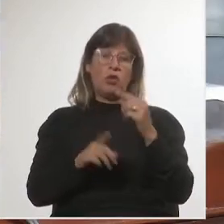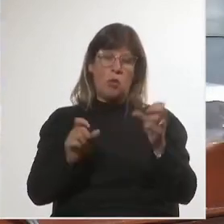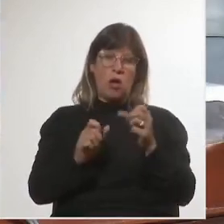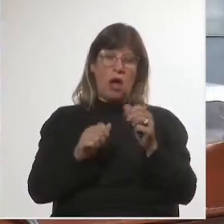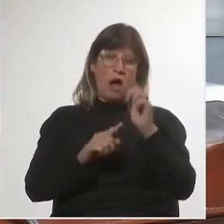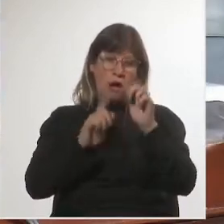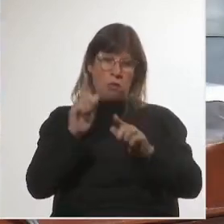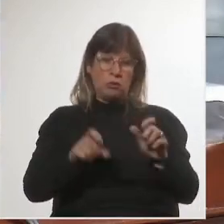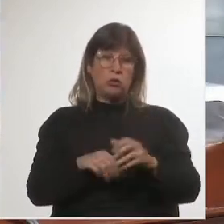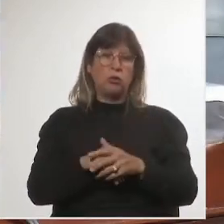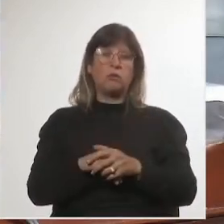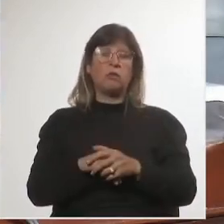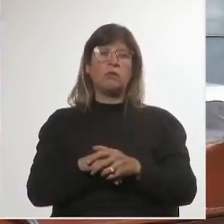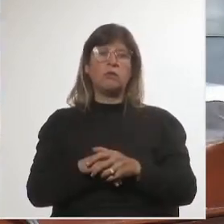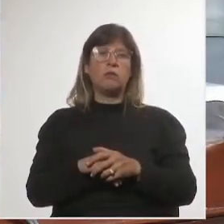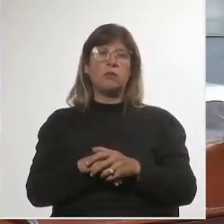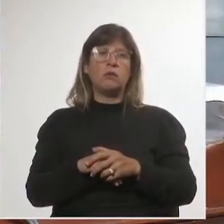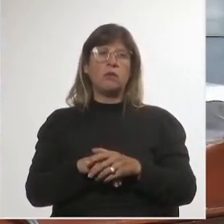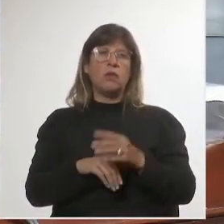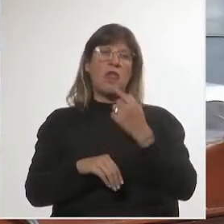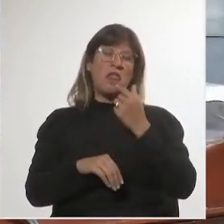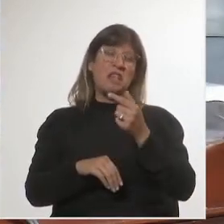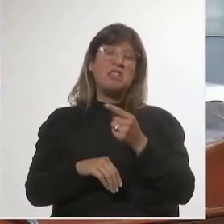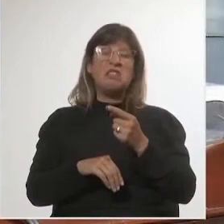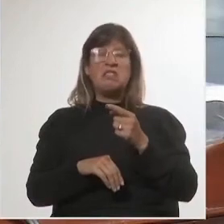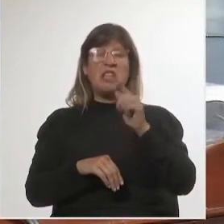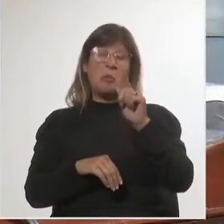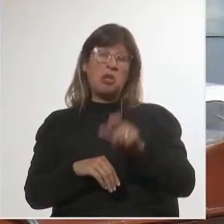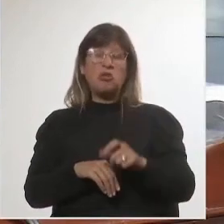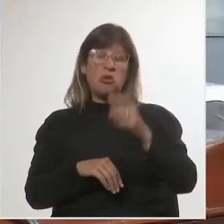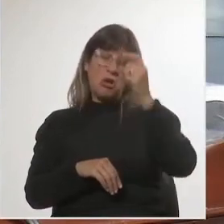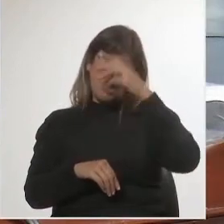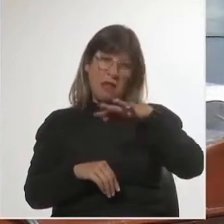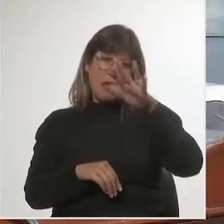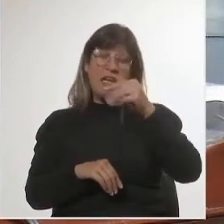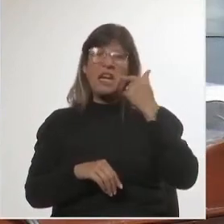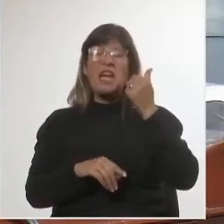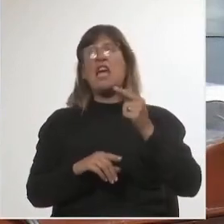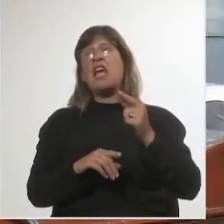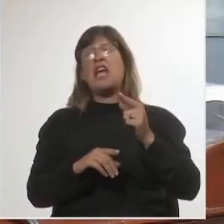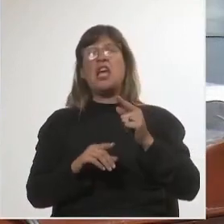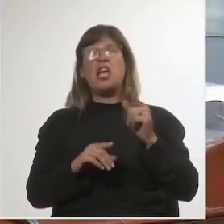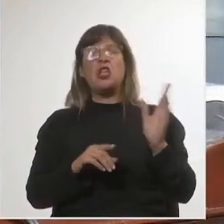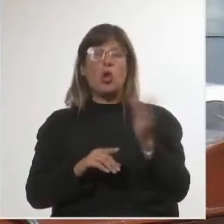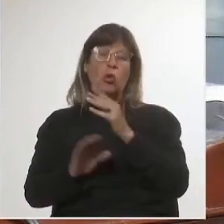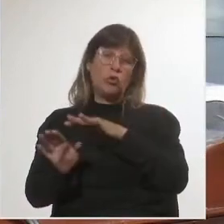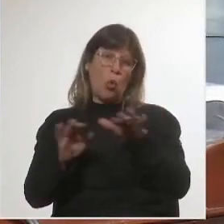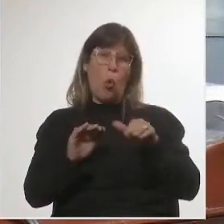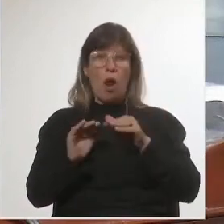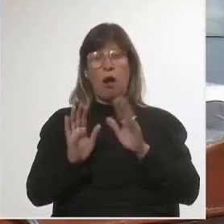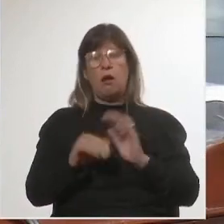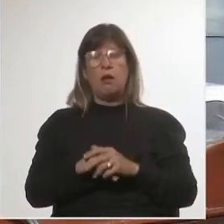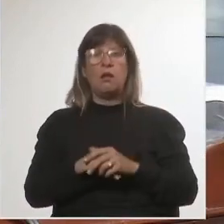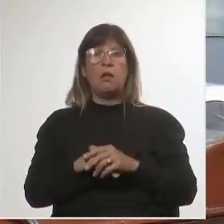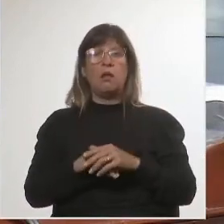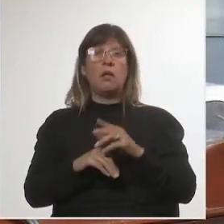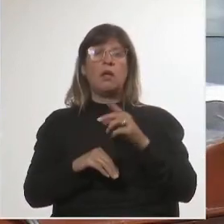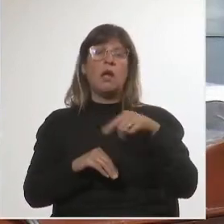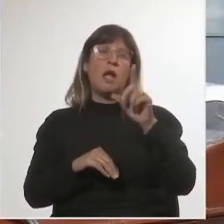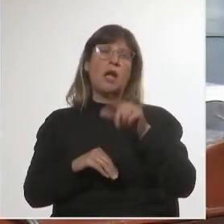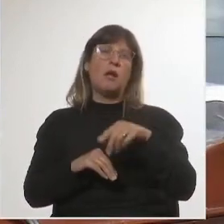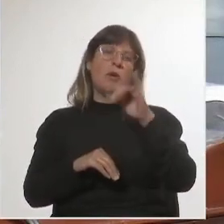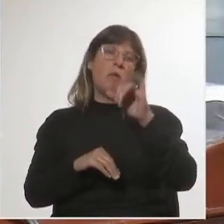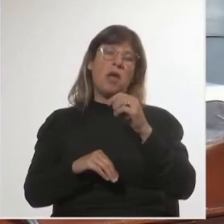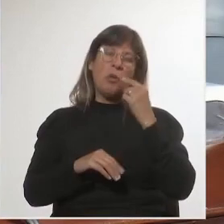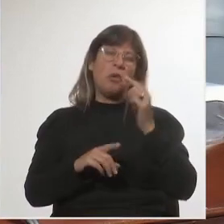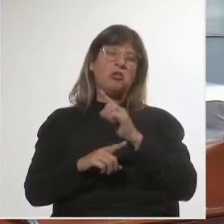donde con decir paisano podríamos afirmar que naide es más que naide. El 1 de mayo no se celebra en